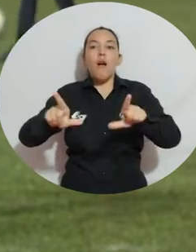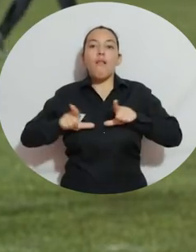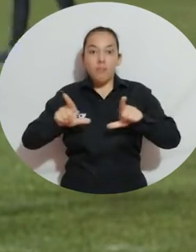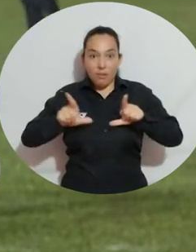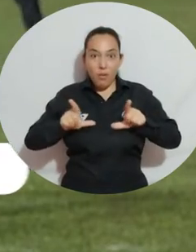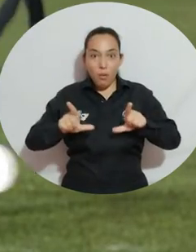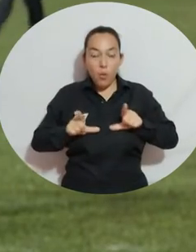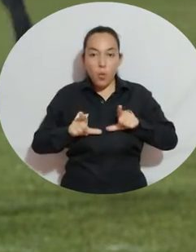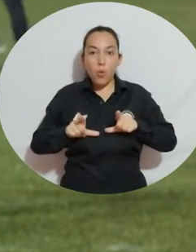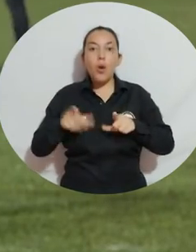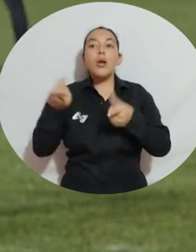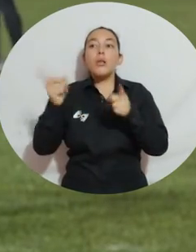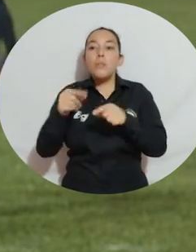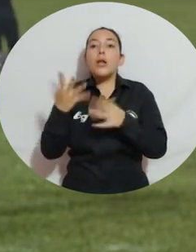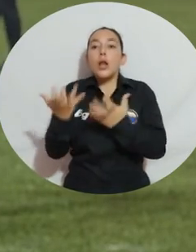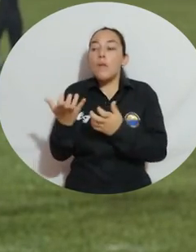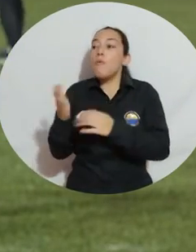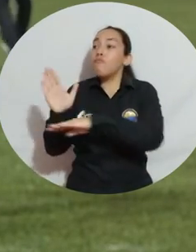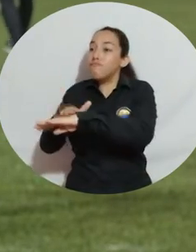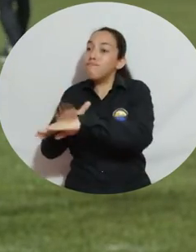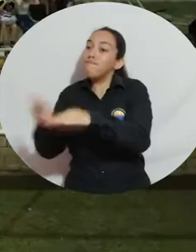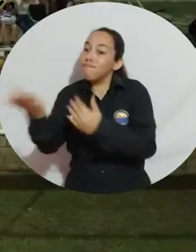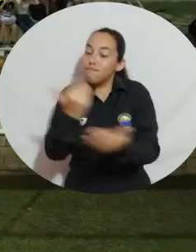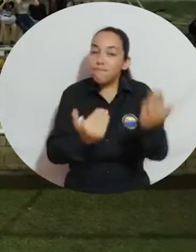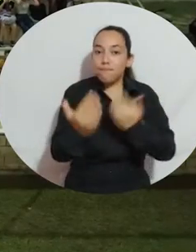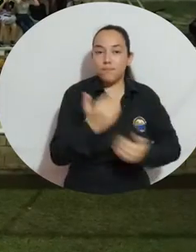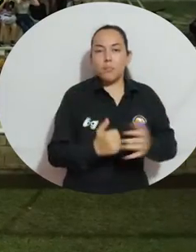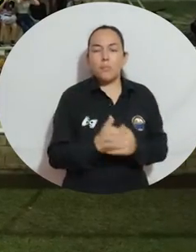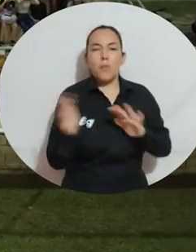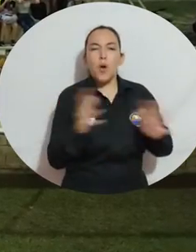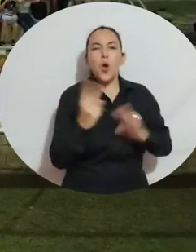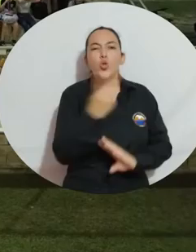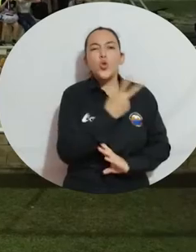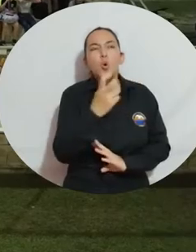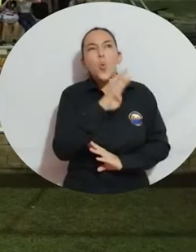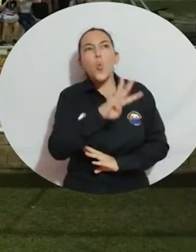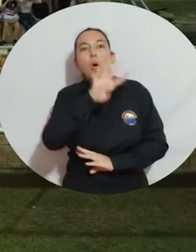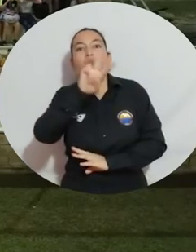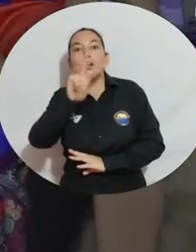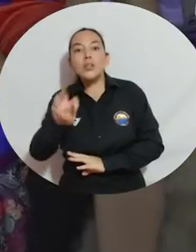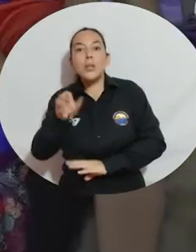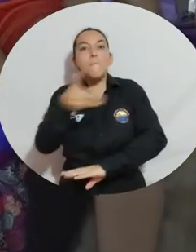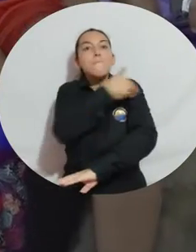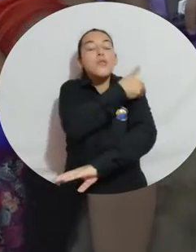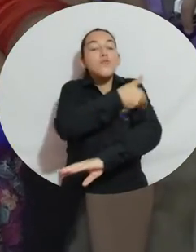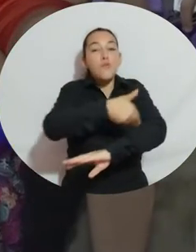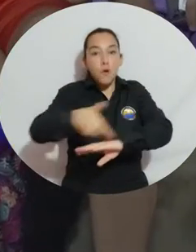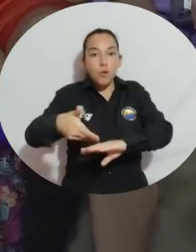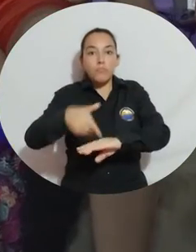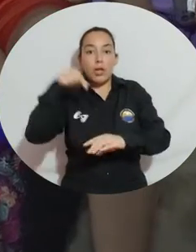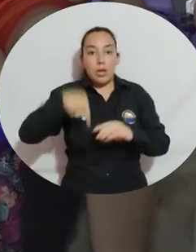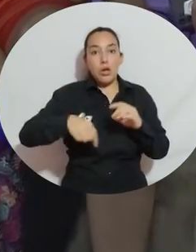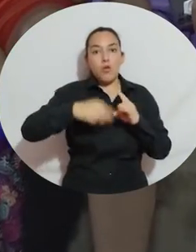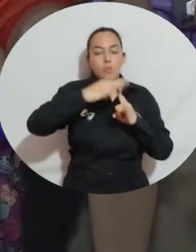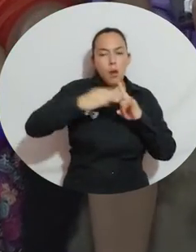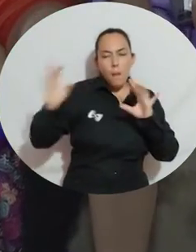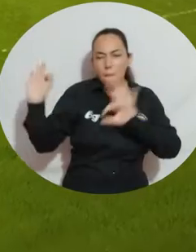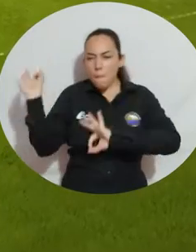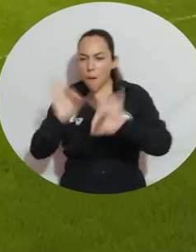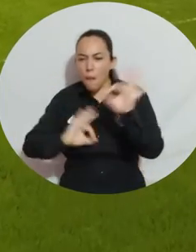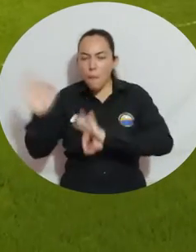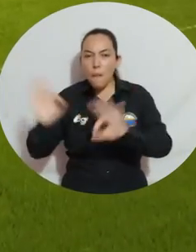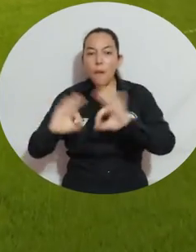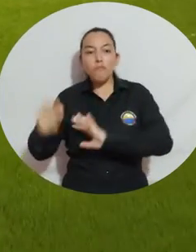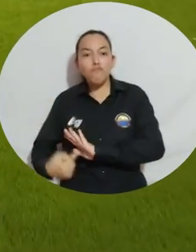son graduados externos, que es a ellos a quienes queremos llegar. Con una inversión cercana a los 247 millones de pesos, Unimagdalena se